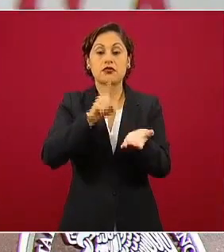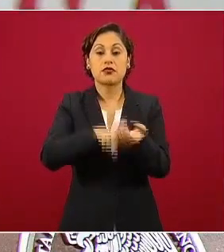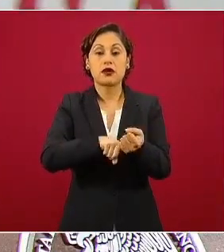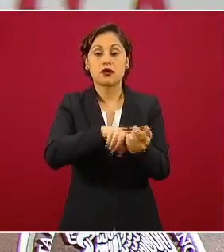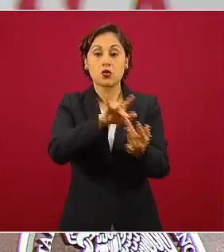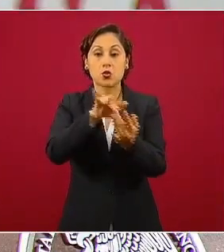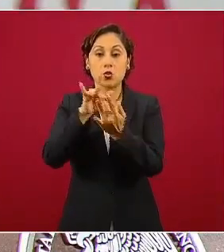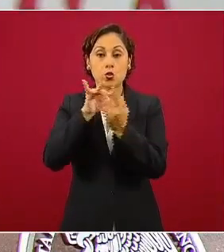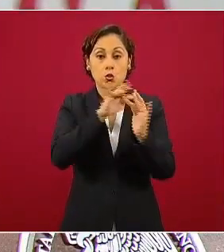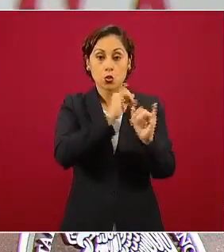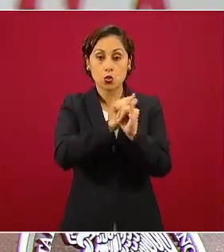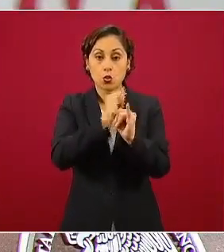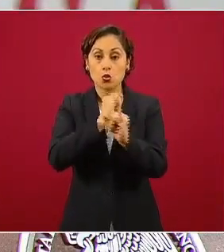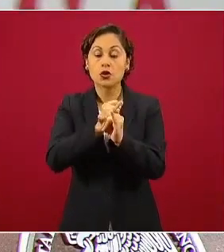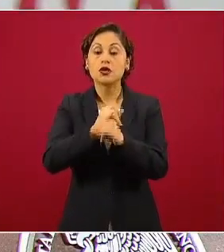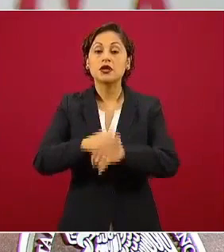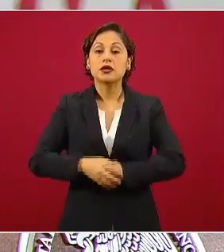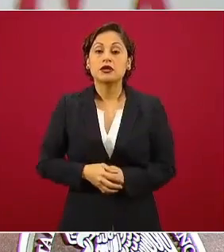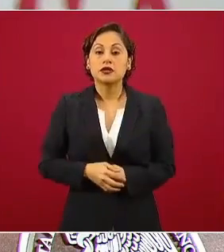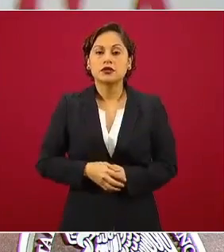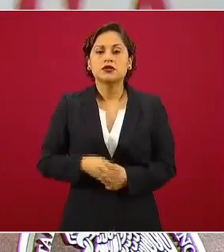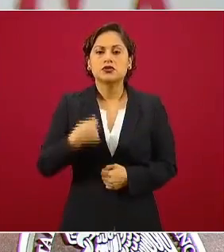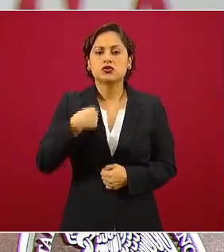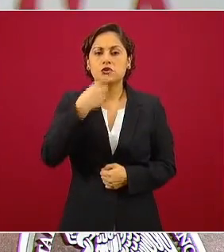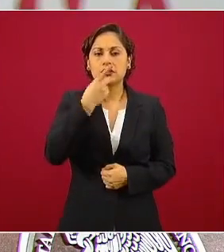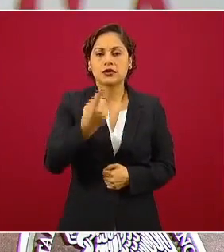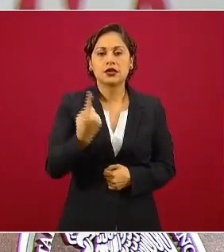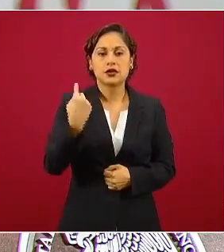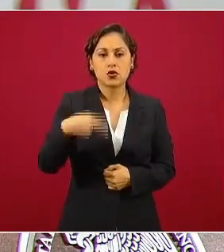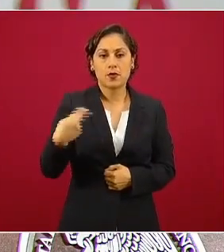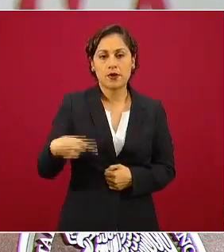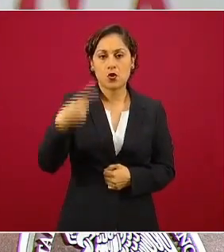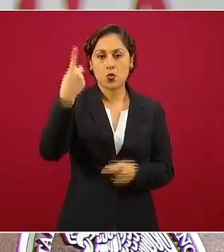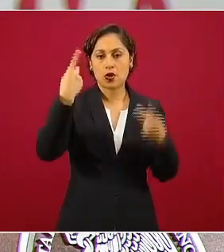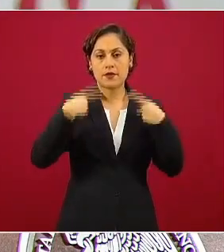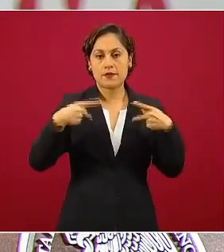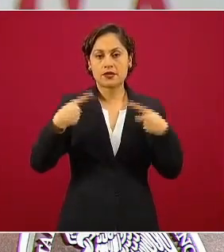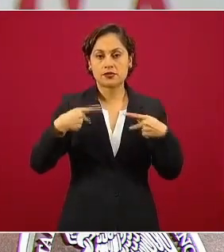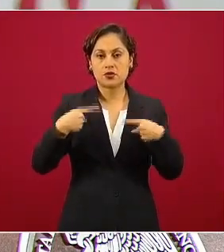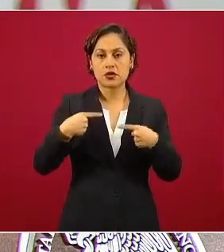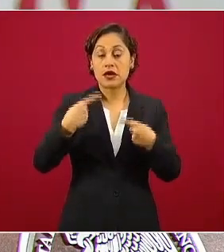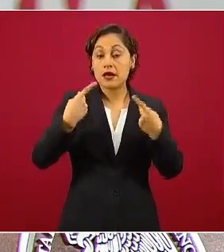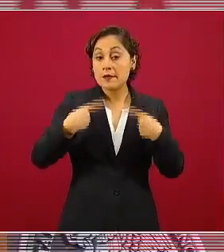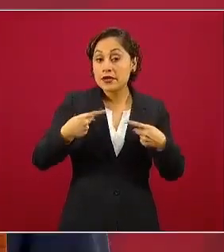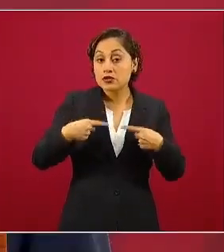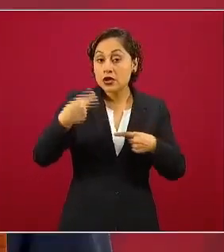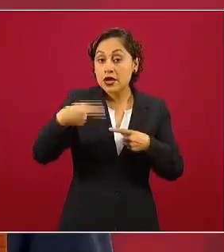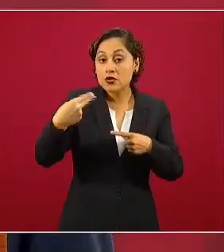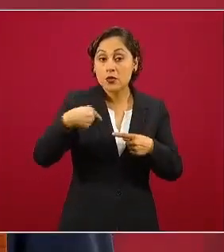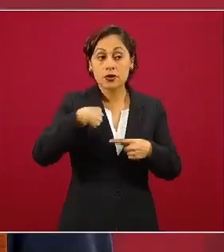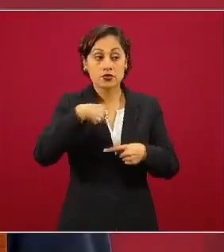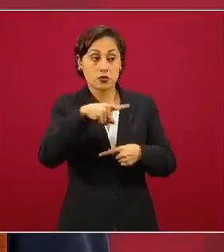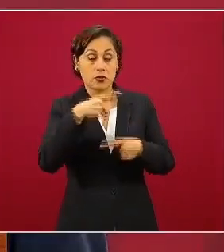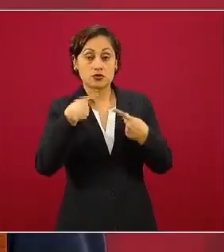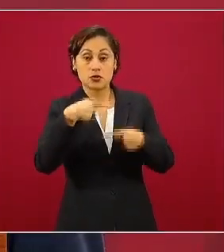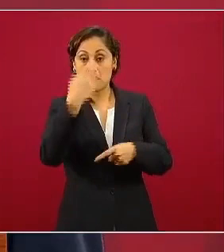y mencioné una persona, un apellido que no lo conozco, pues,